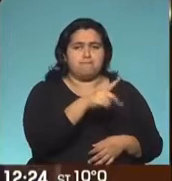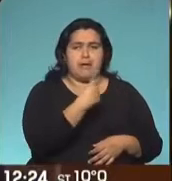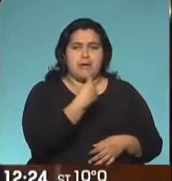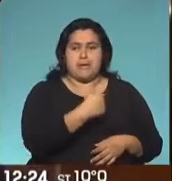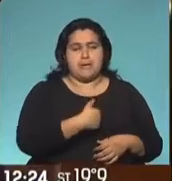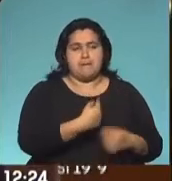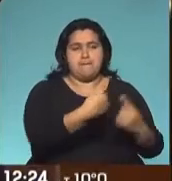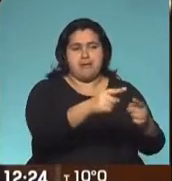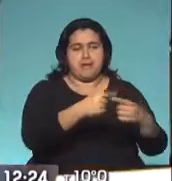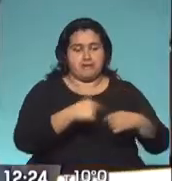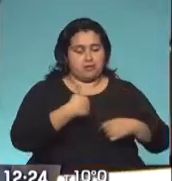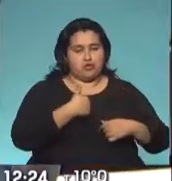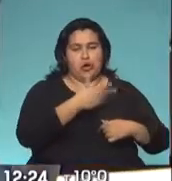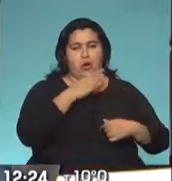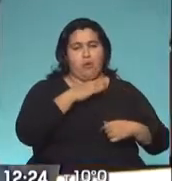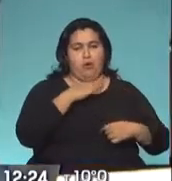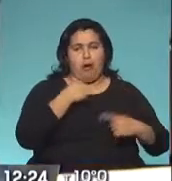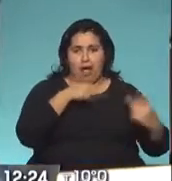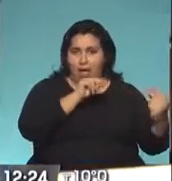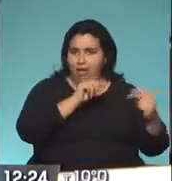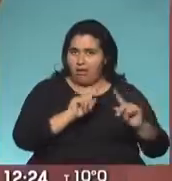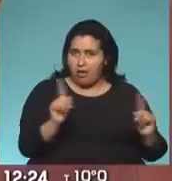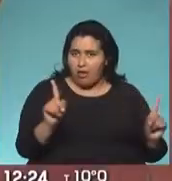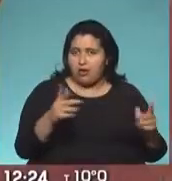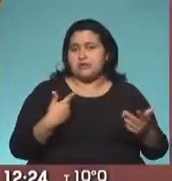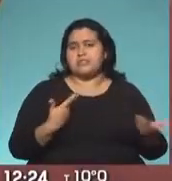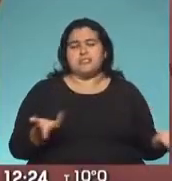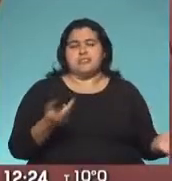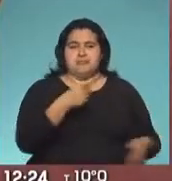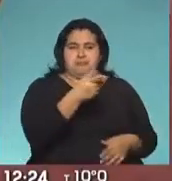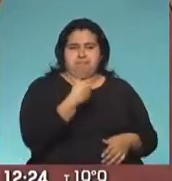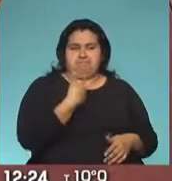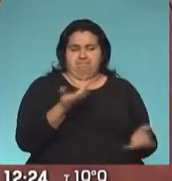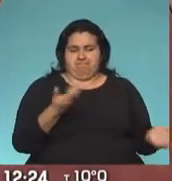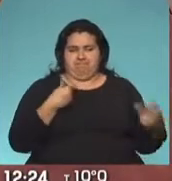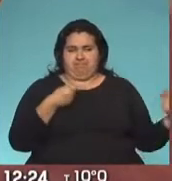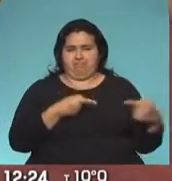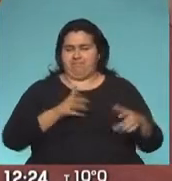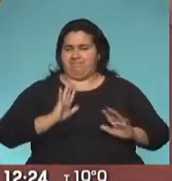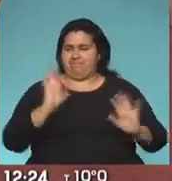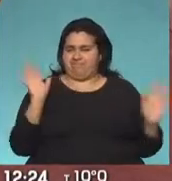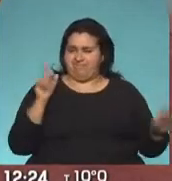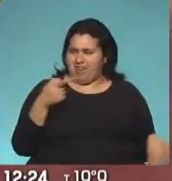a hablar pero no me cae tan simpático como antes